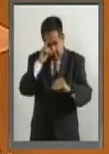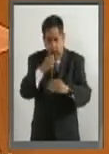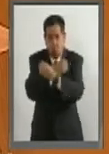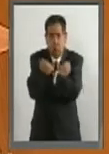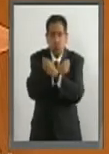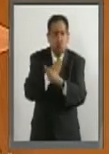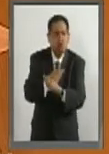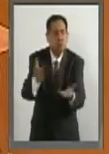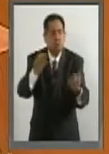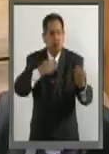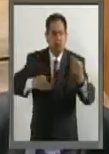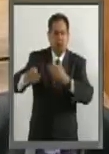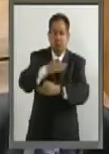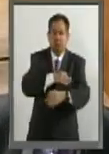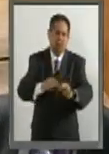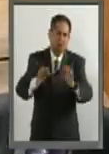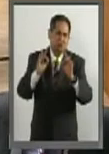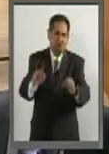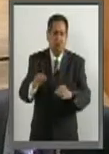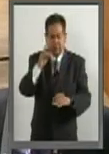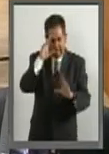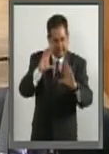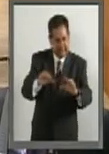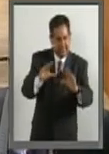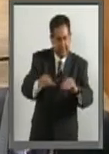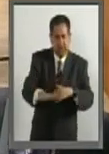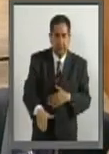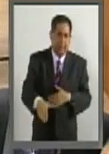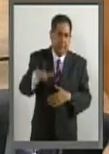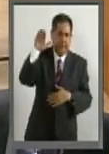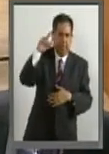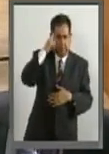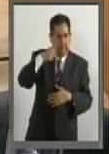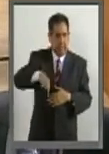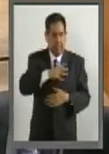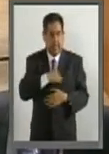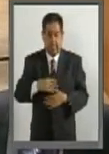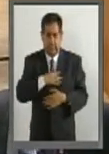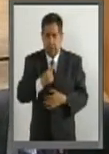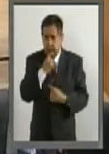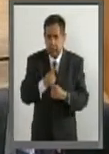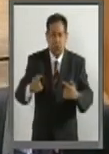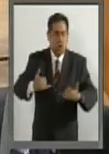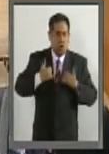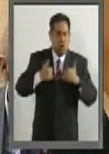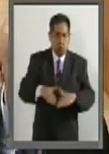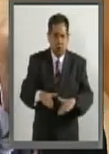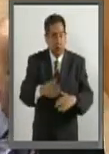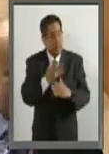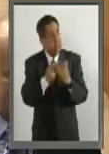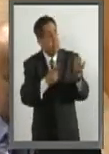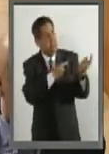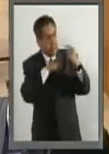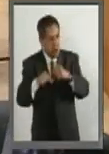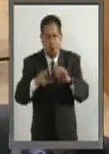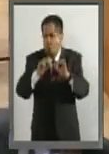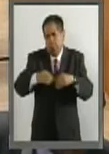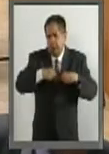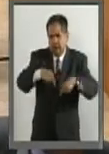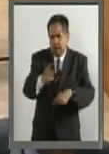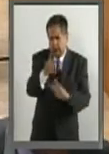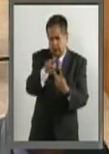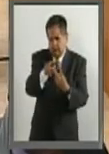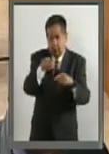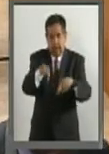todos, que aseguren que la formación educativa que nuestros hijos, niños y jóvenes, migrantes y no migrantes, reciban